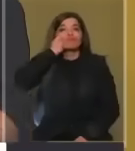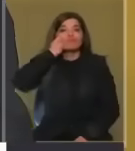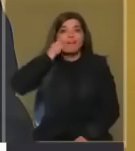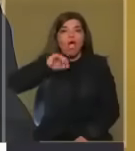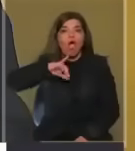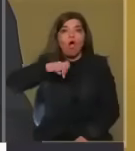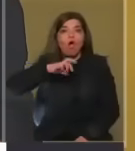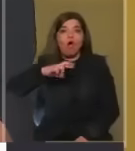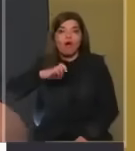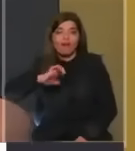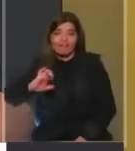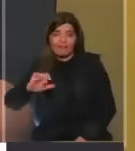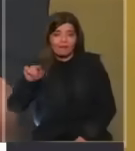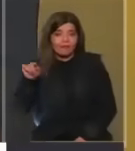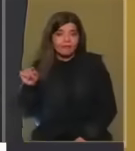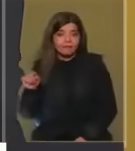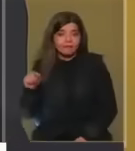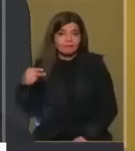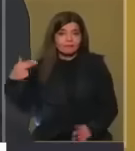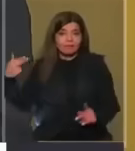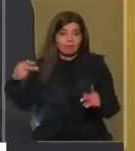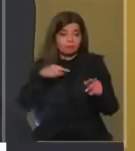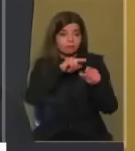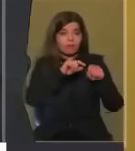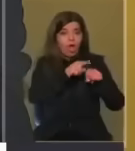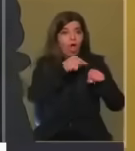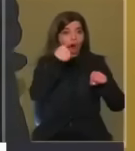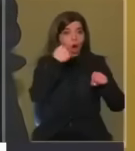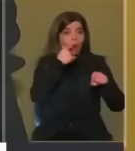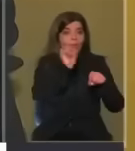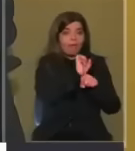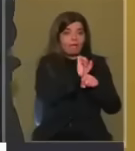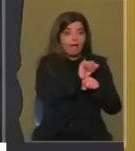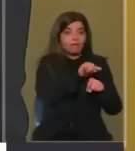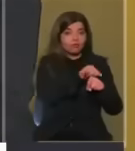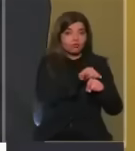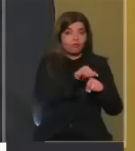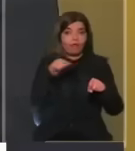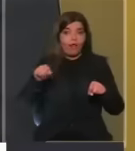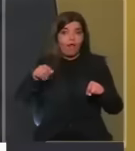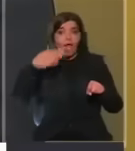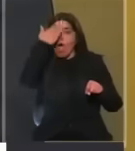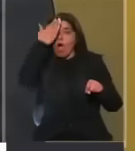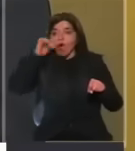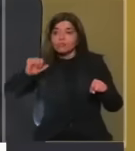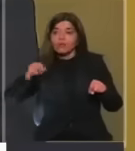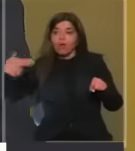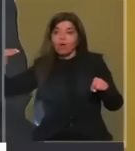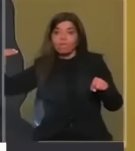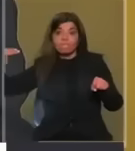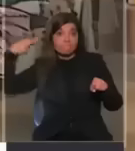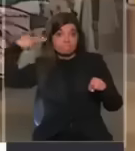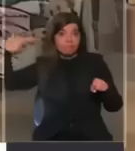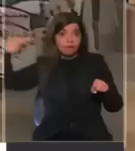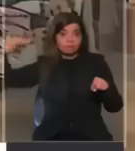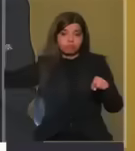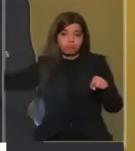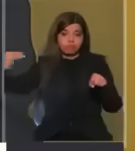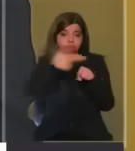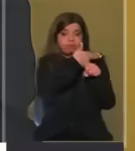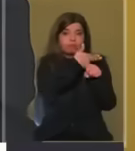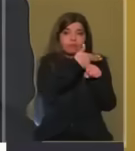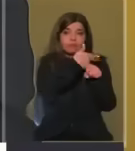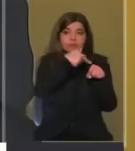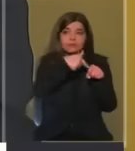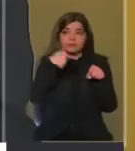O sea, yo hubiera estado más adelante. O sea, fue. Todo fue así. Como milimétrico, no sé, fue. ¿Por qué crees que te